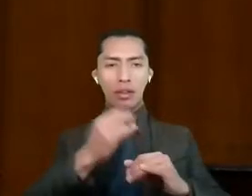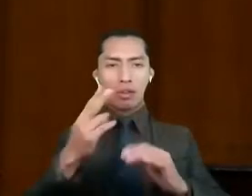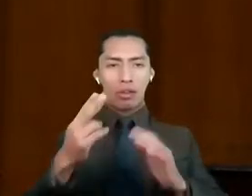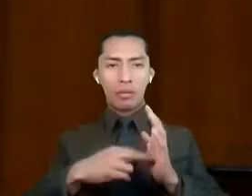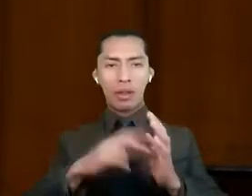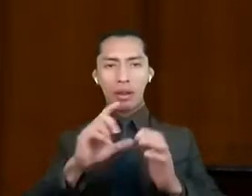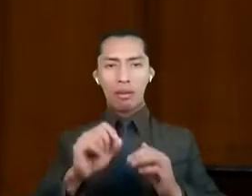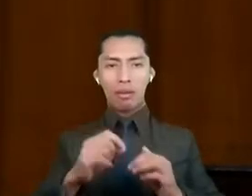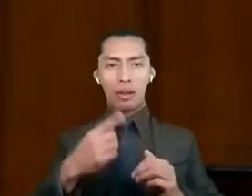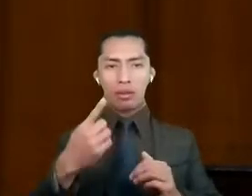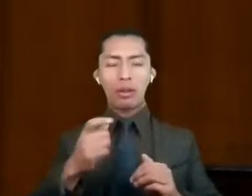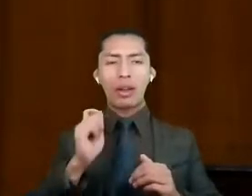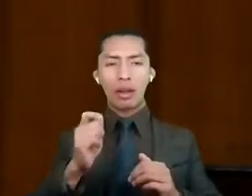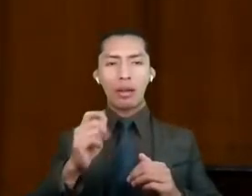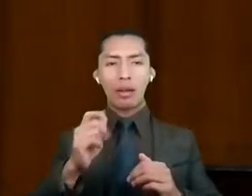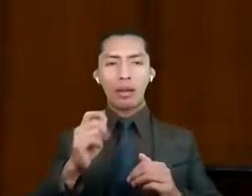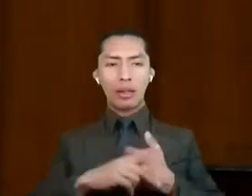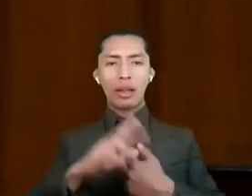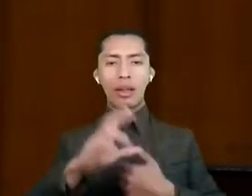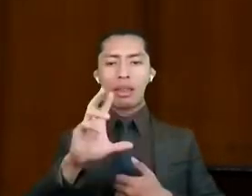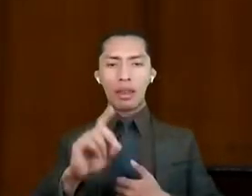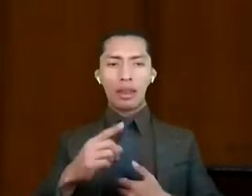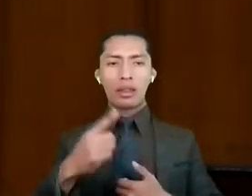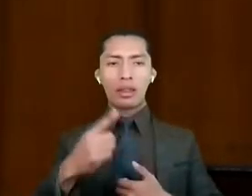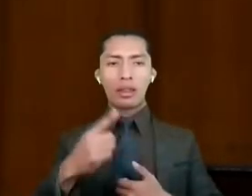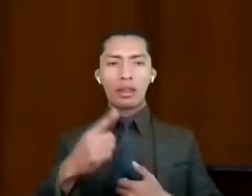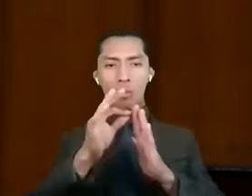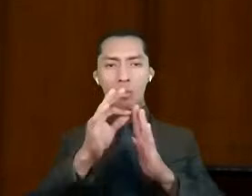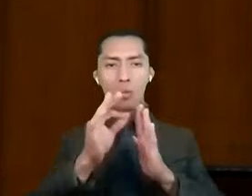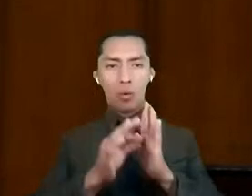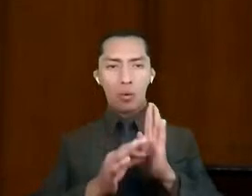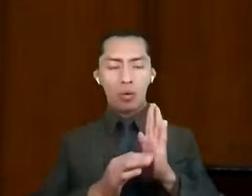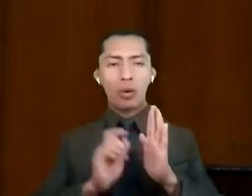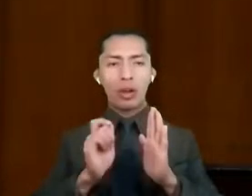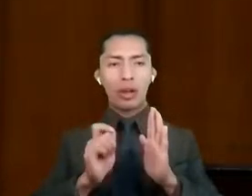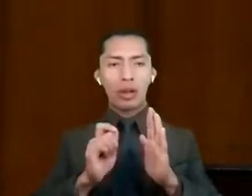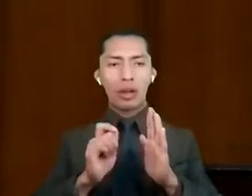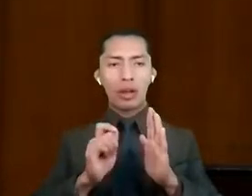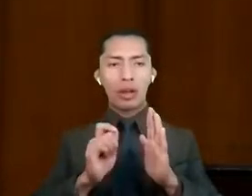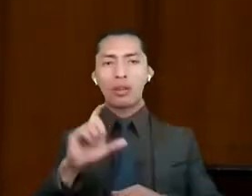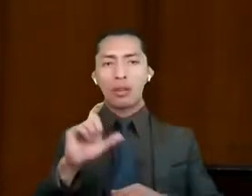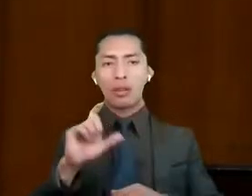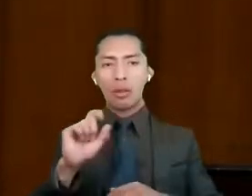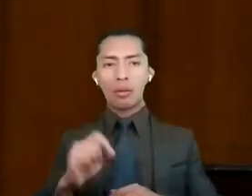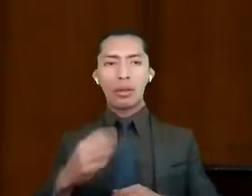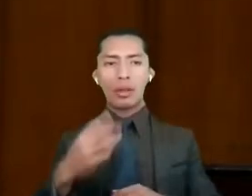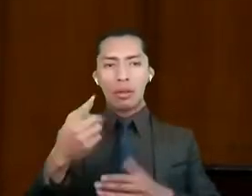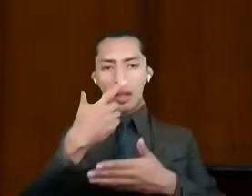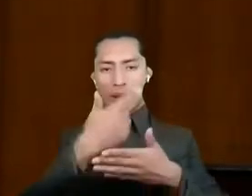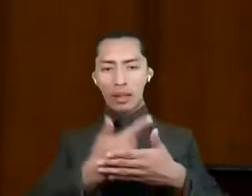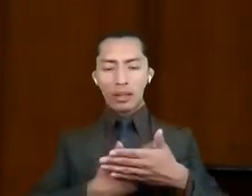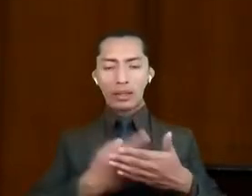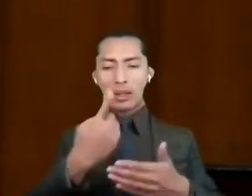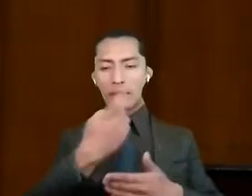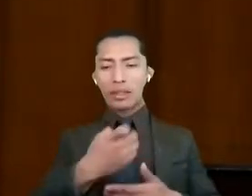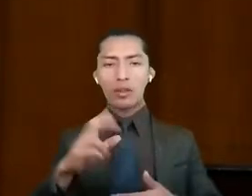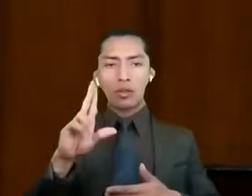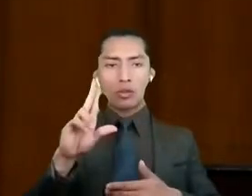país obtuvo calificación de 31 puntos, colocándose en el lugar 124 de una lista de 180